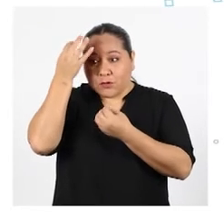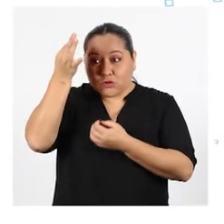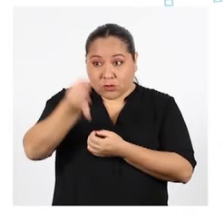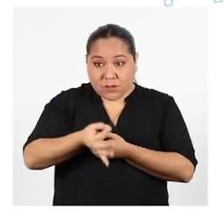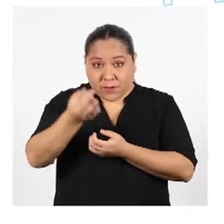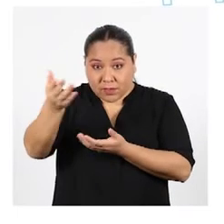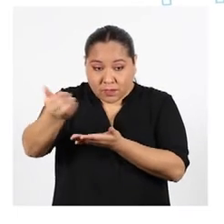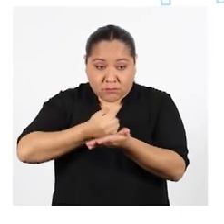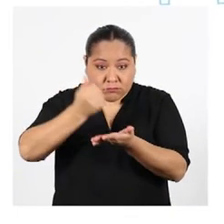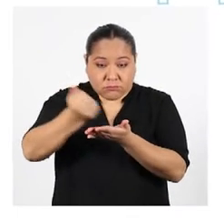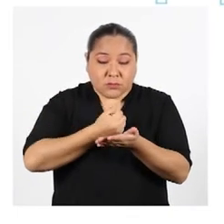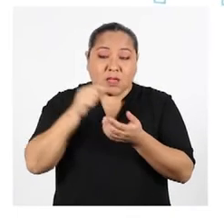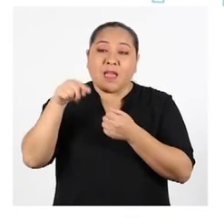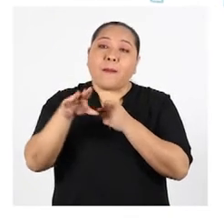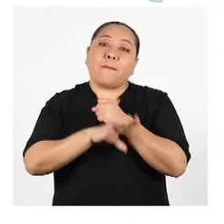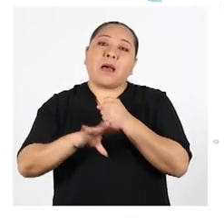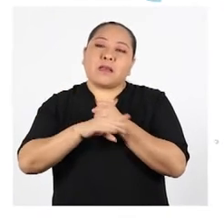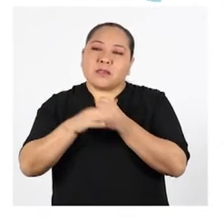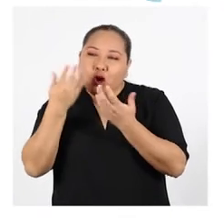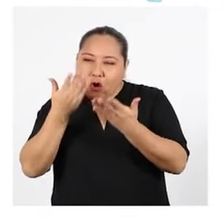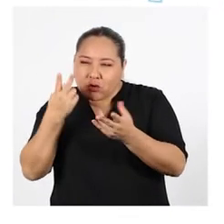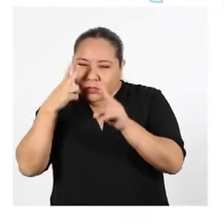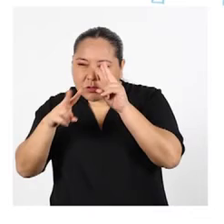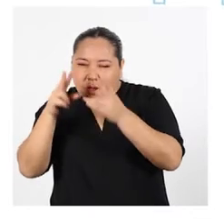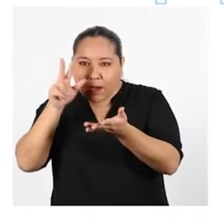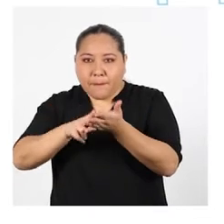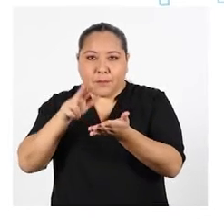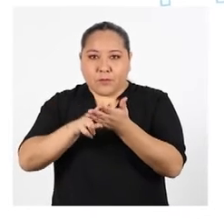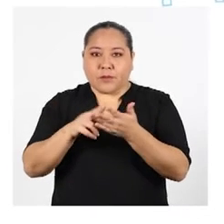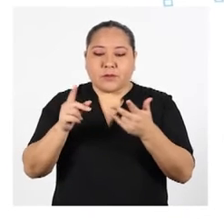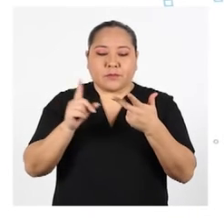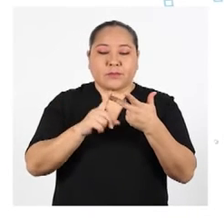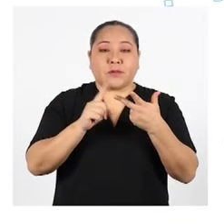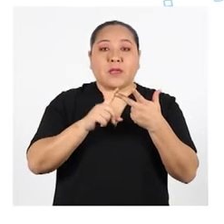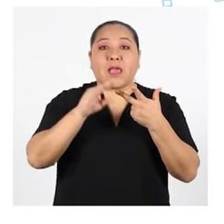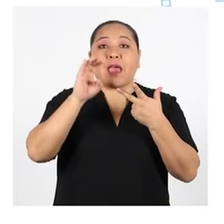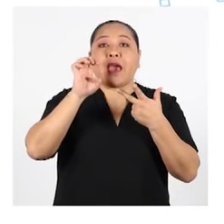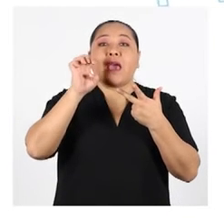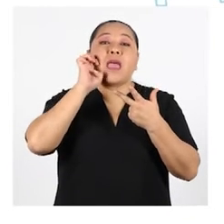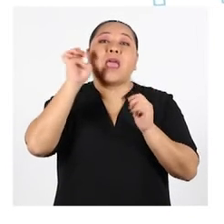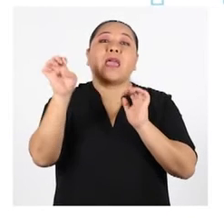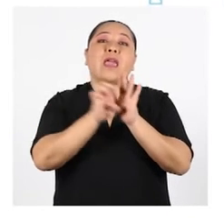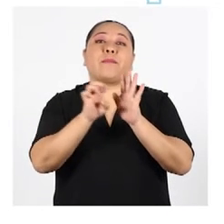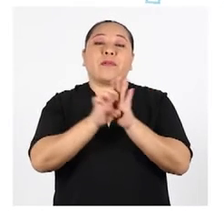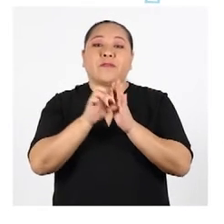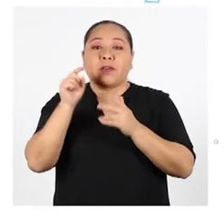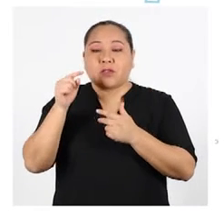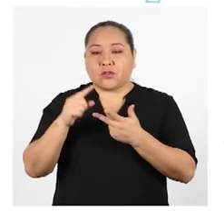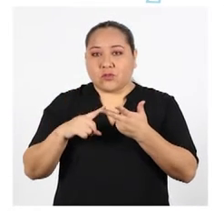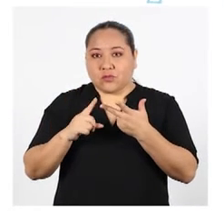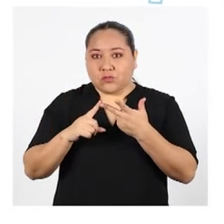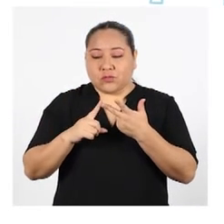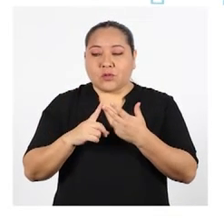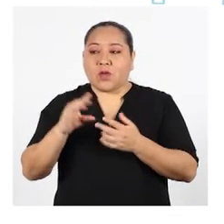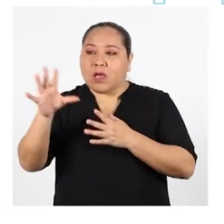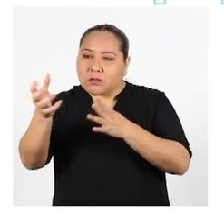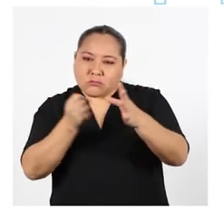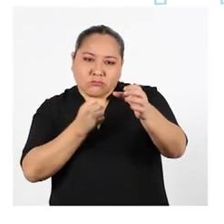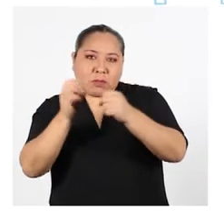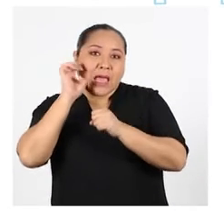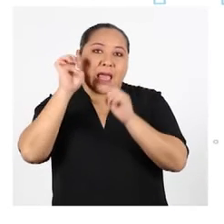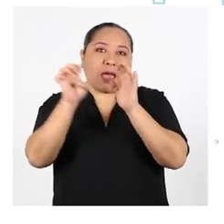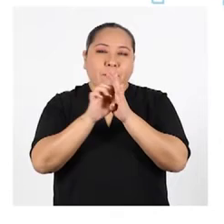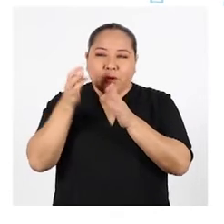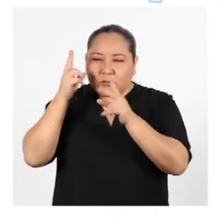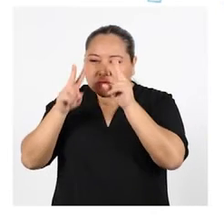de la realidad y se basa en hechos observables. Argumento de ejemplificación, el cual recoge ejemplos o